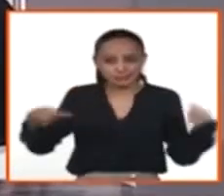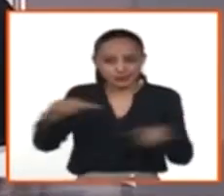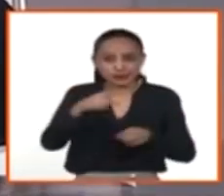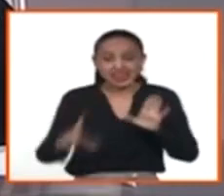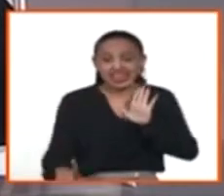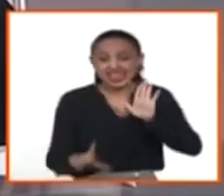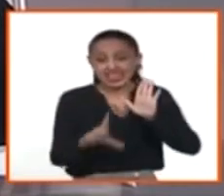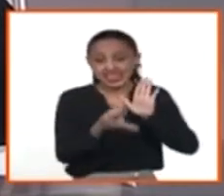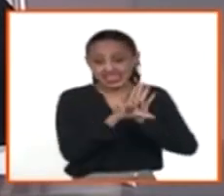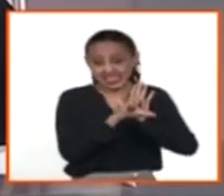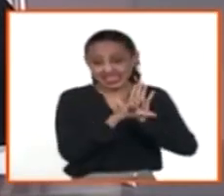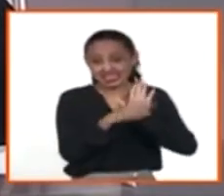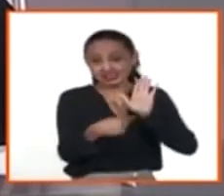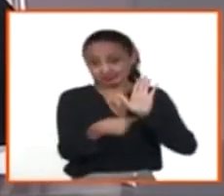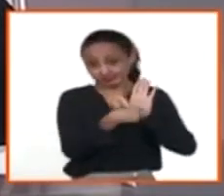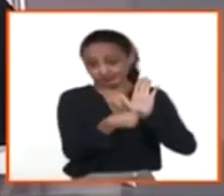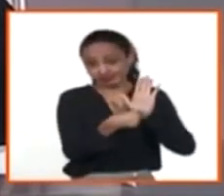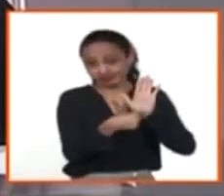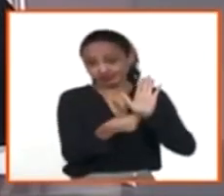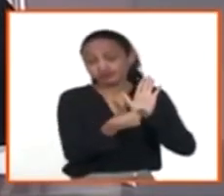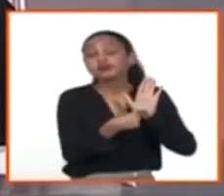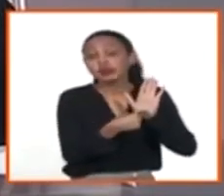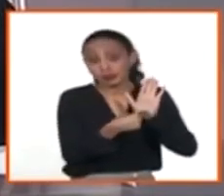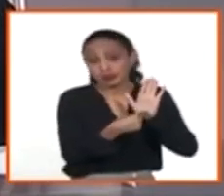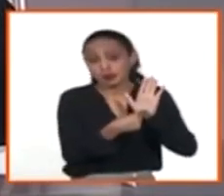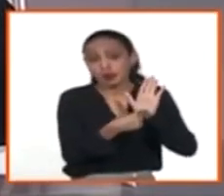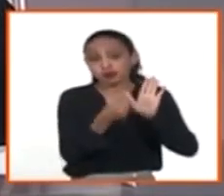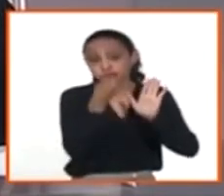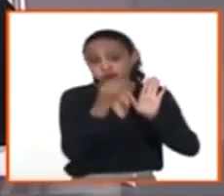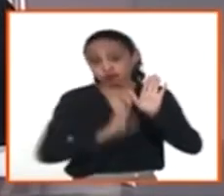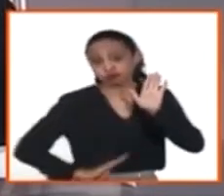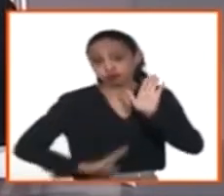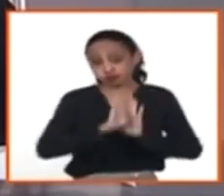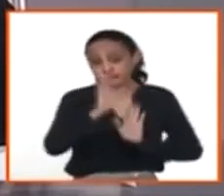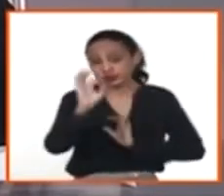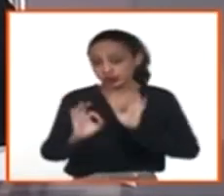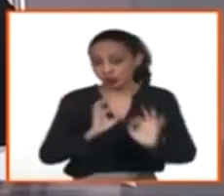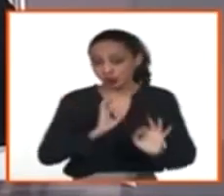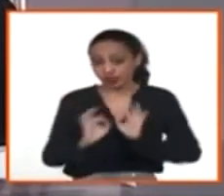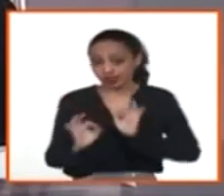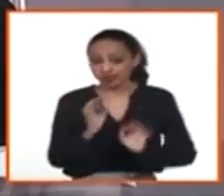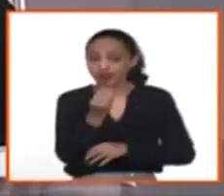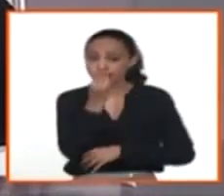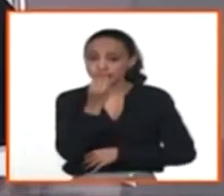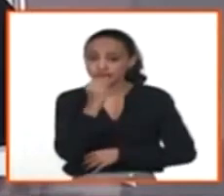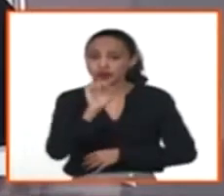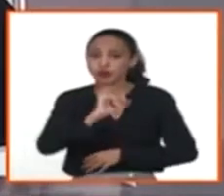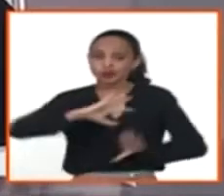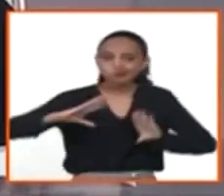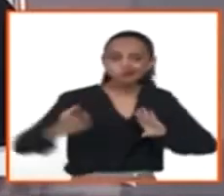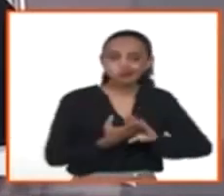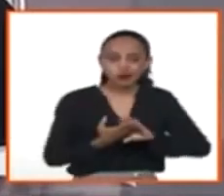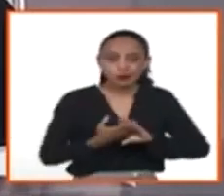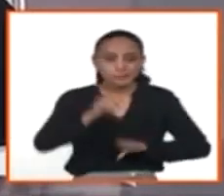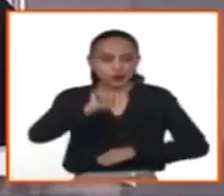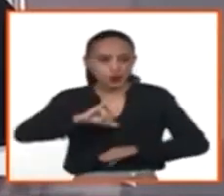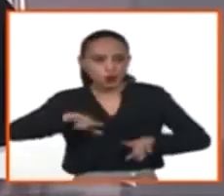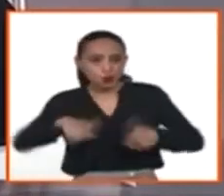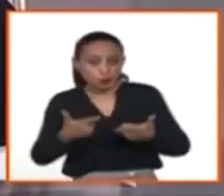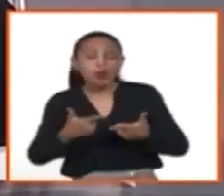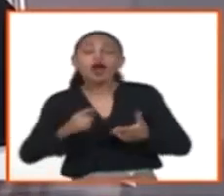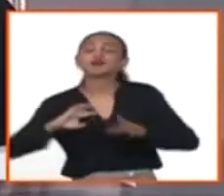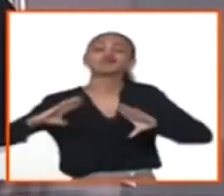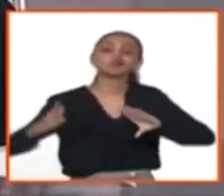reglamento que acompaña esta ley de soberanía alimentaria y seguridad alimentaria y nutricional, también sanciones para aquellos que incumplan con